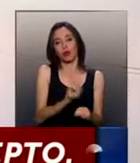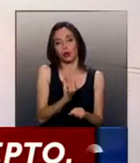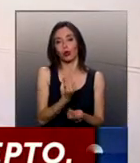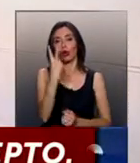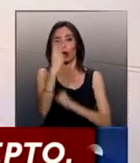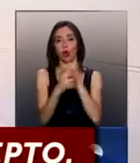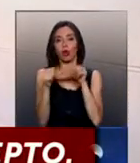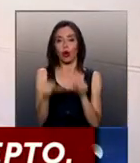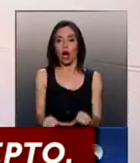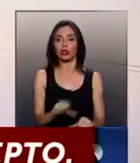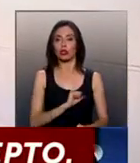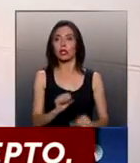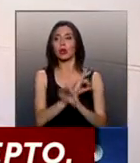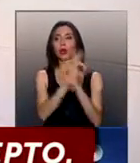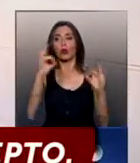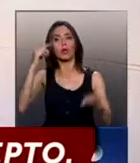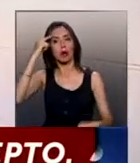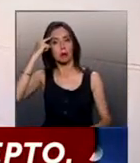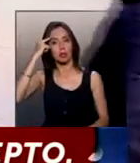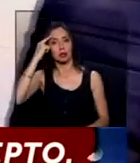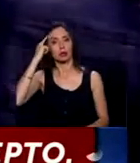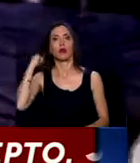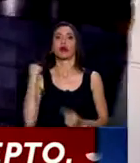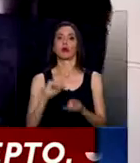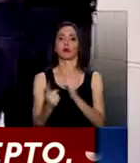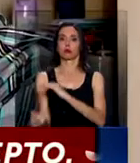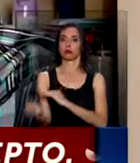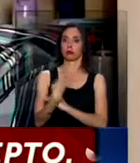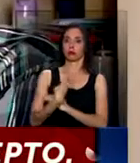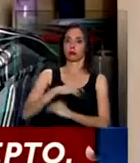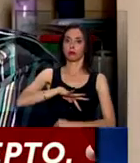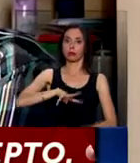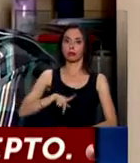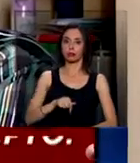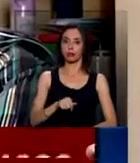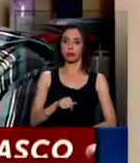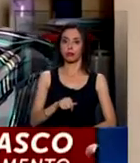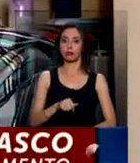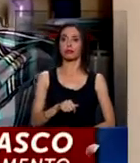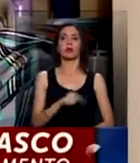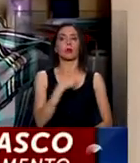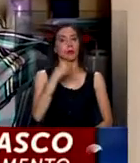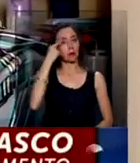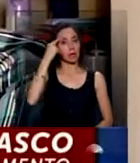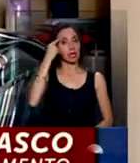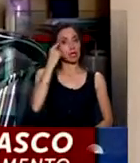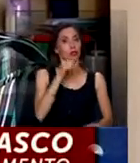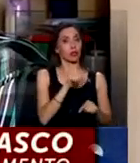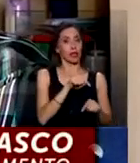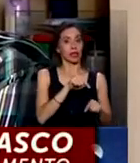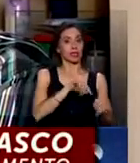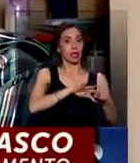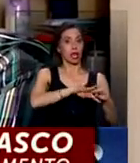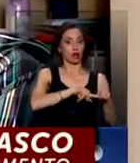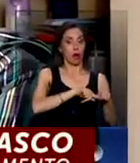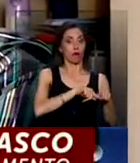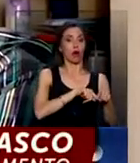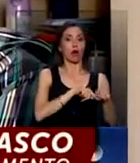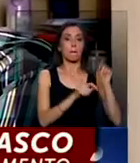en Santiago, nunca pensó que le podía ocurrir esto. Yo creo que esto fue un dato que puede haber